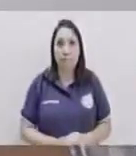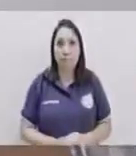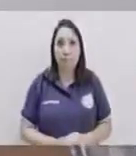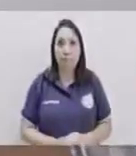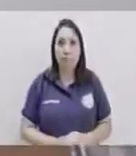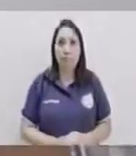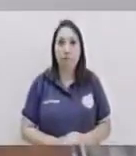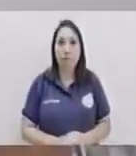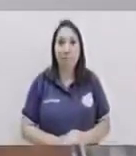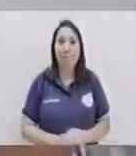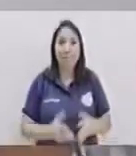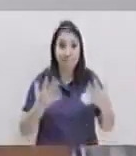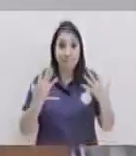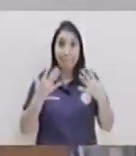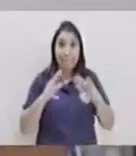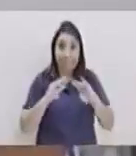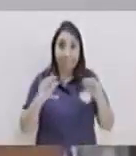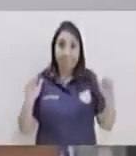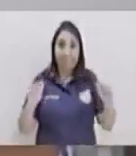De regreso.